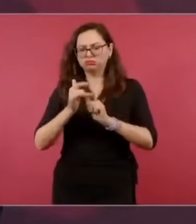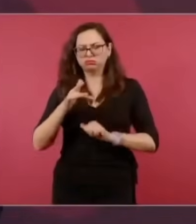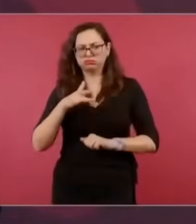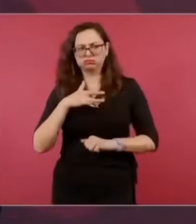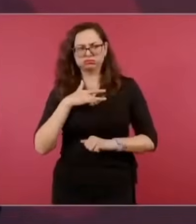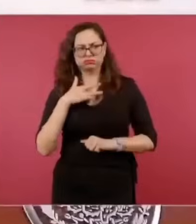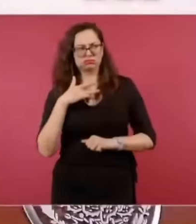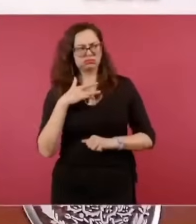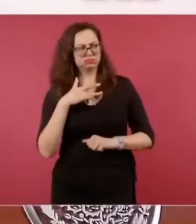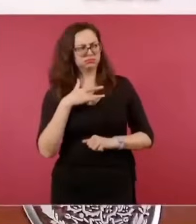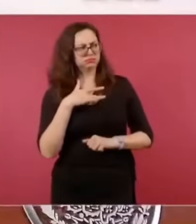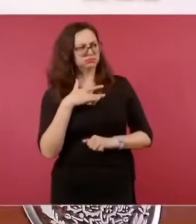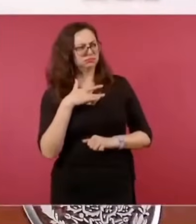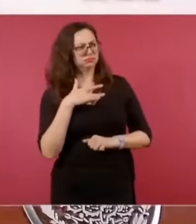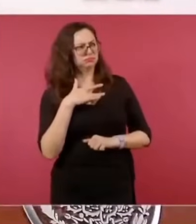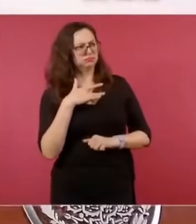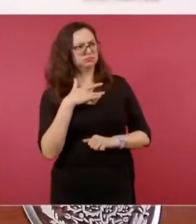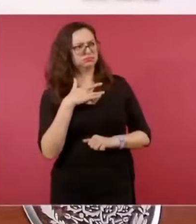dijo, basta,